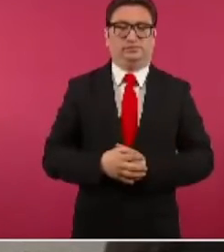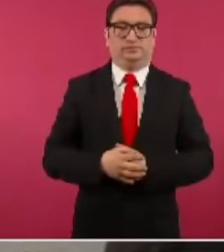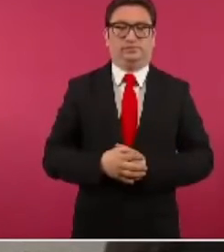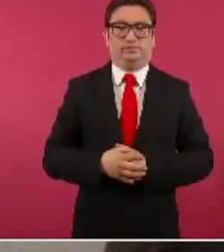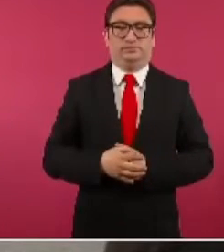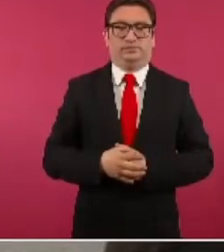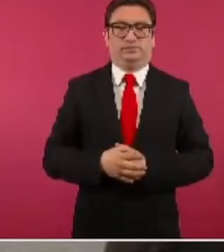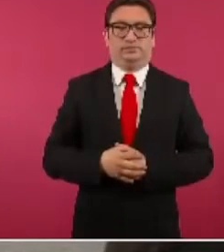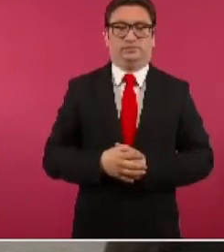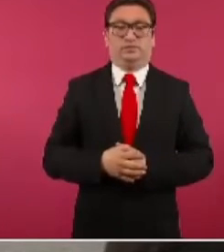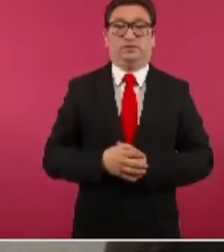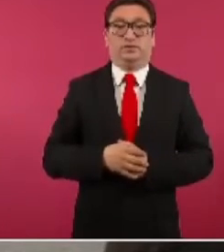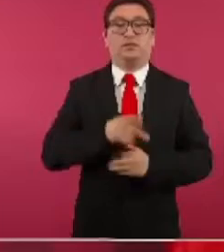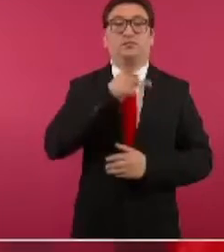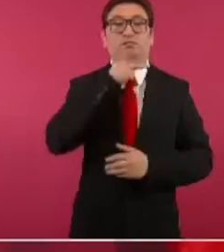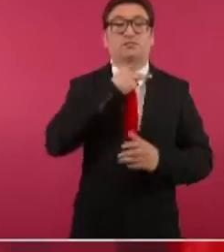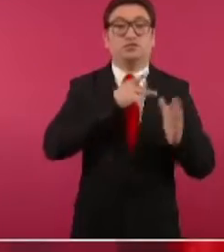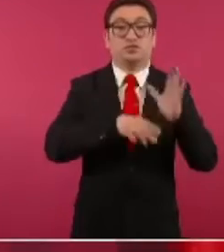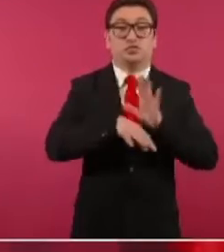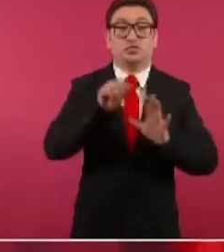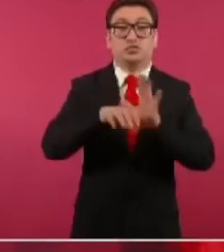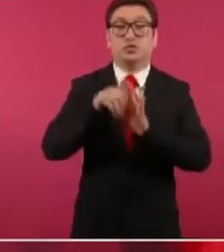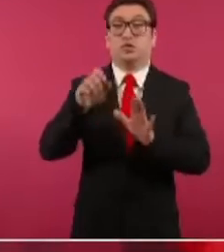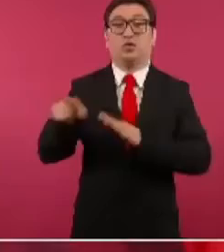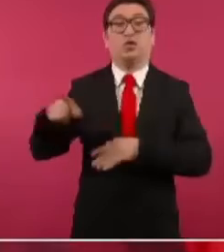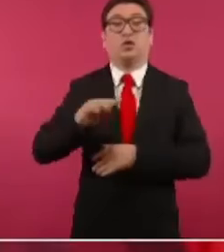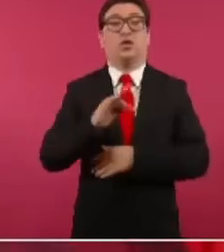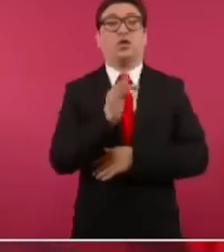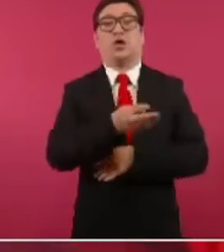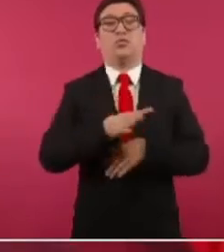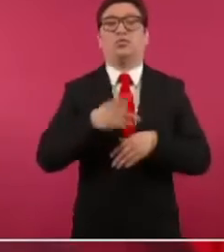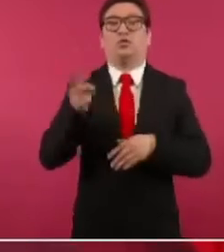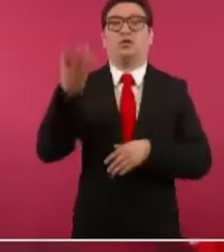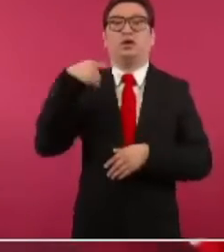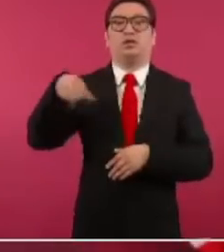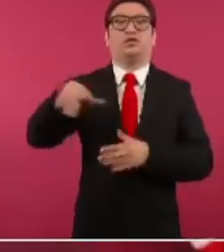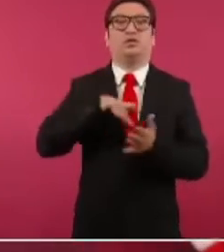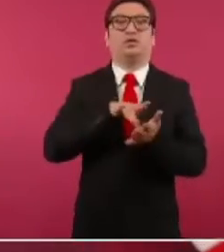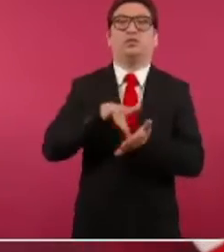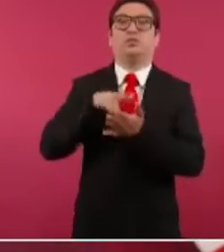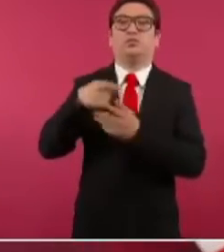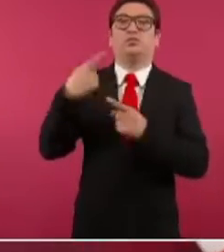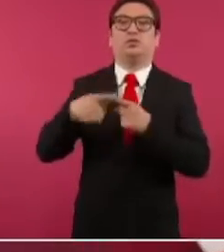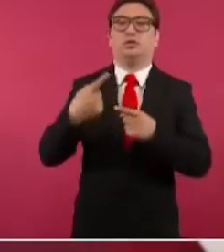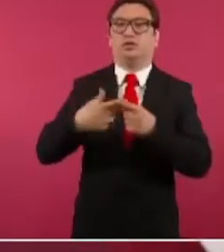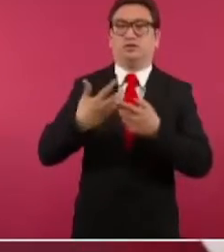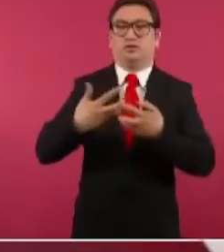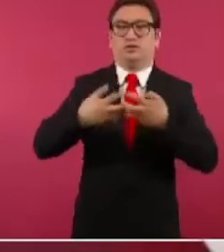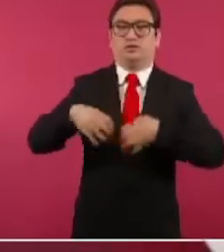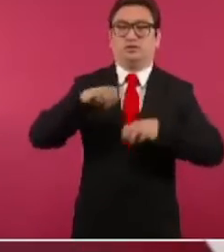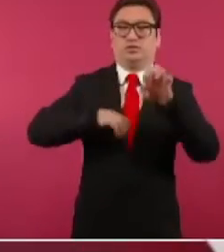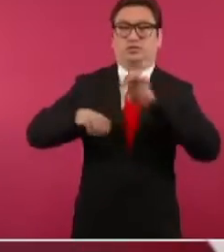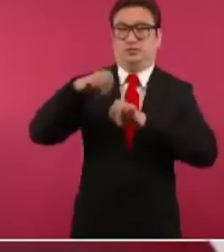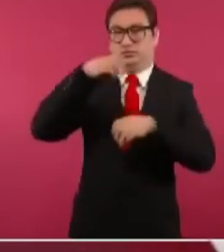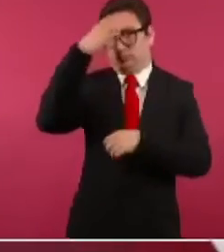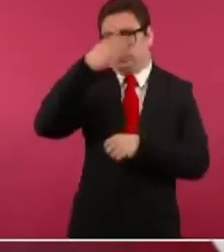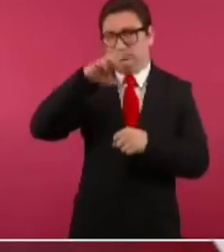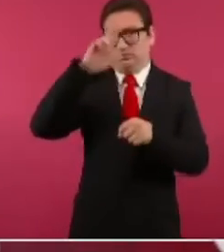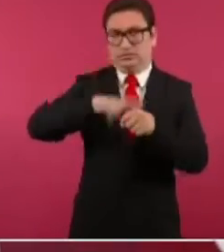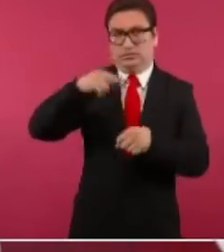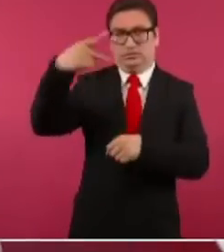a la expropiación petrolera, porque estaban a favor de las empresas extranjeras